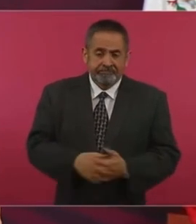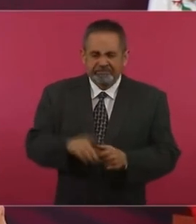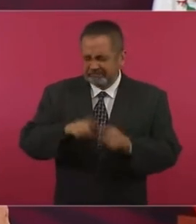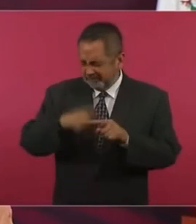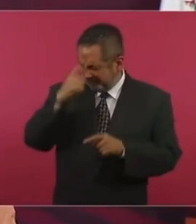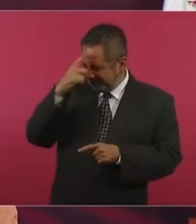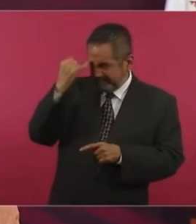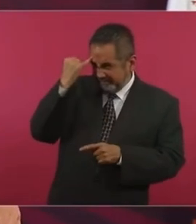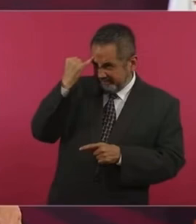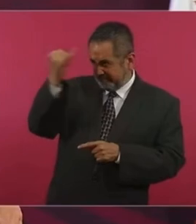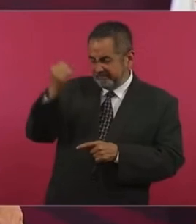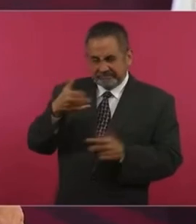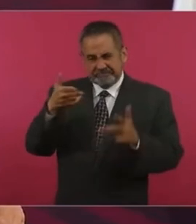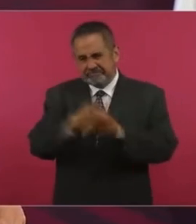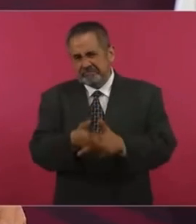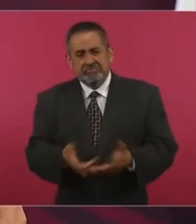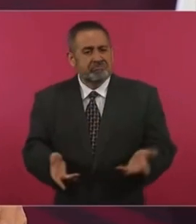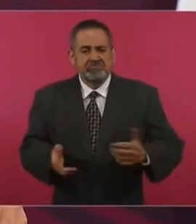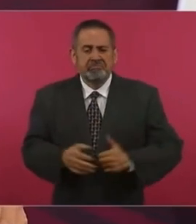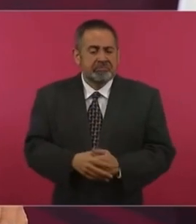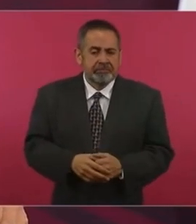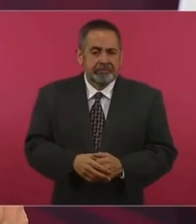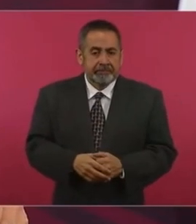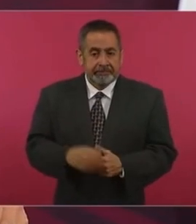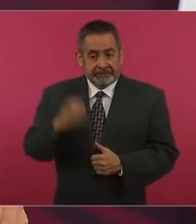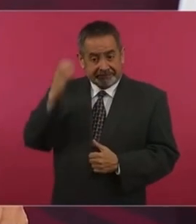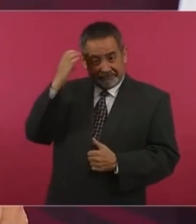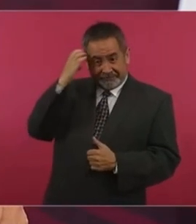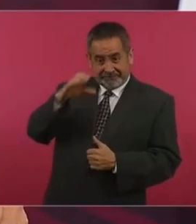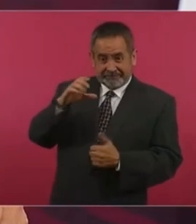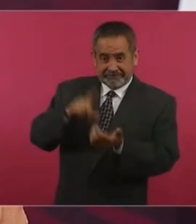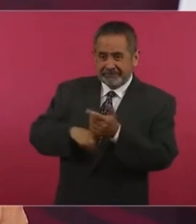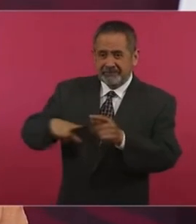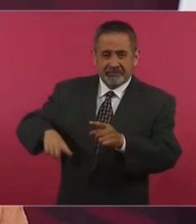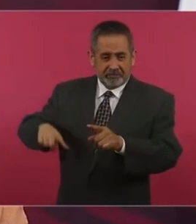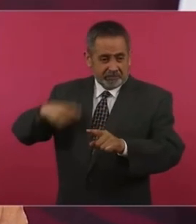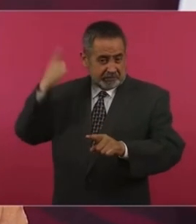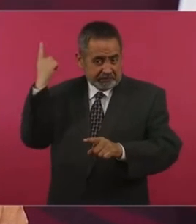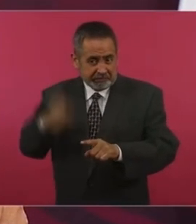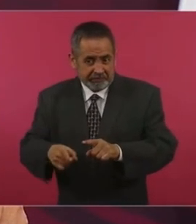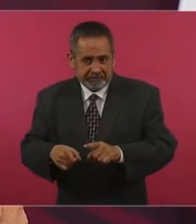intelectuales. Porque cuando se trata de crímenes de Estado es muy difícil.